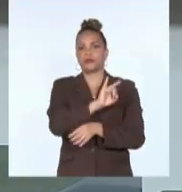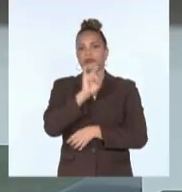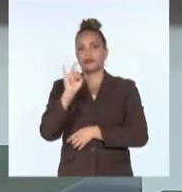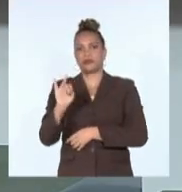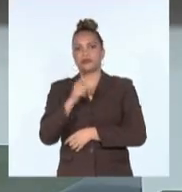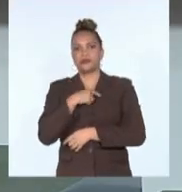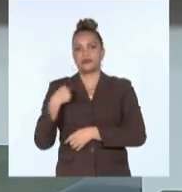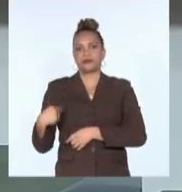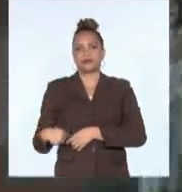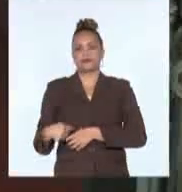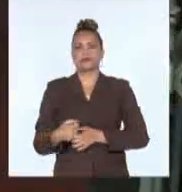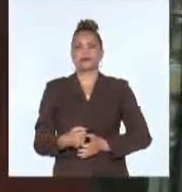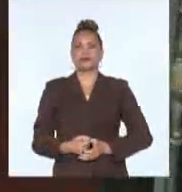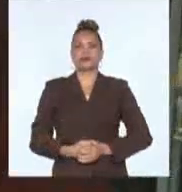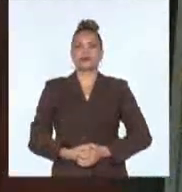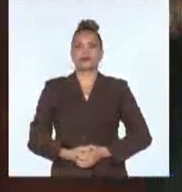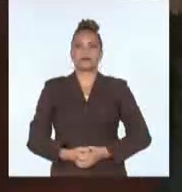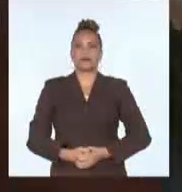y China.